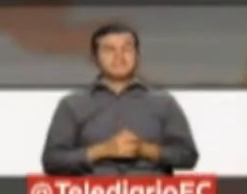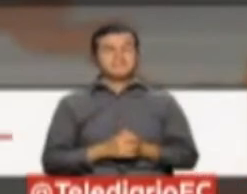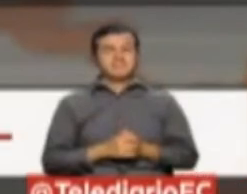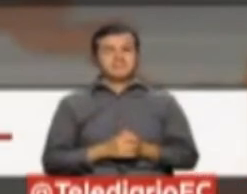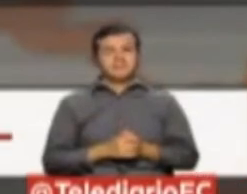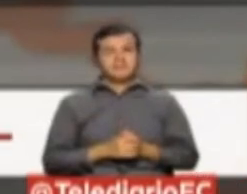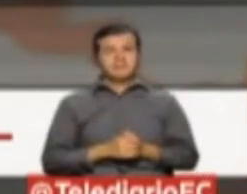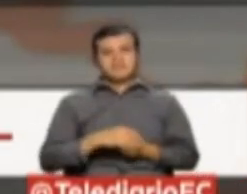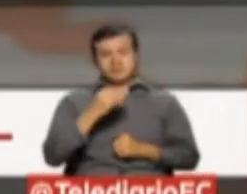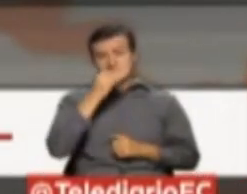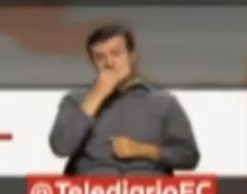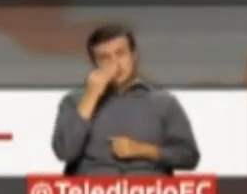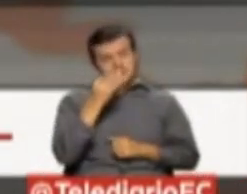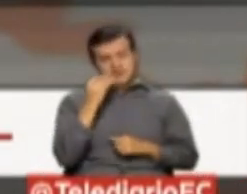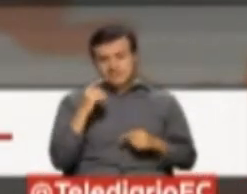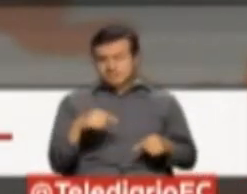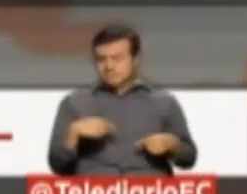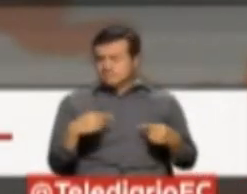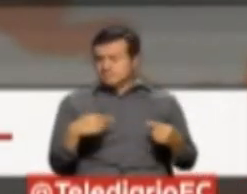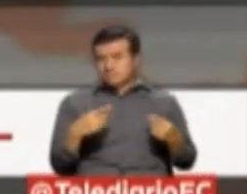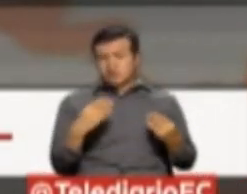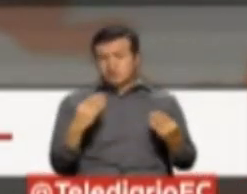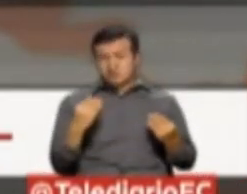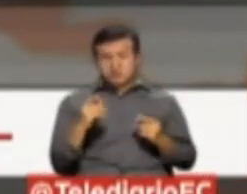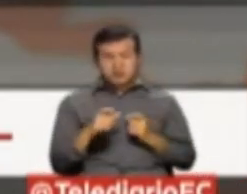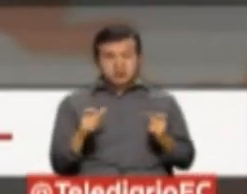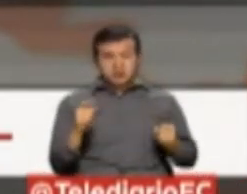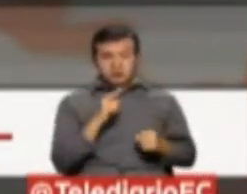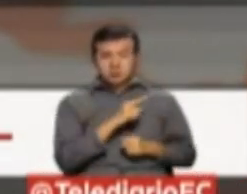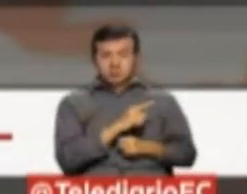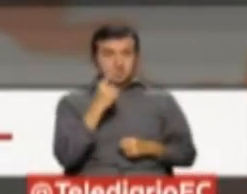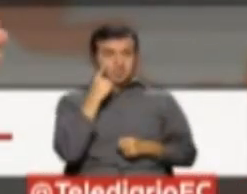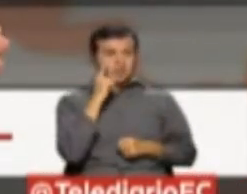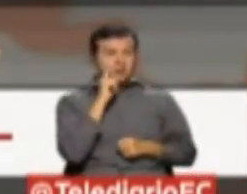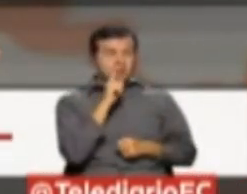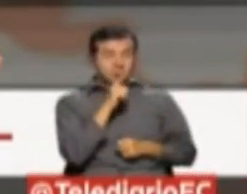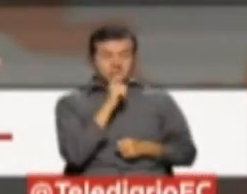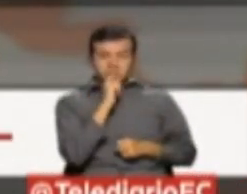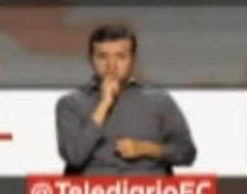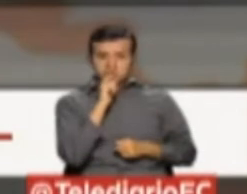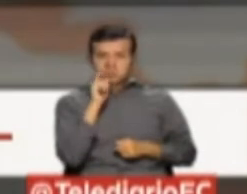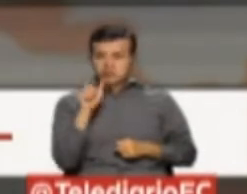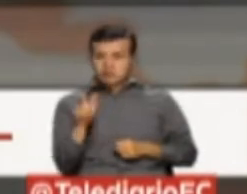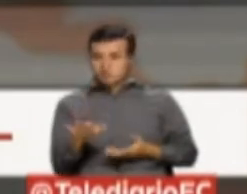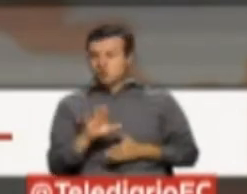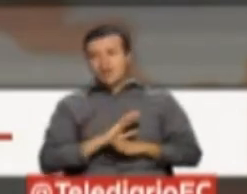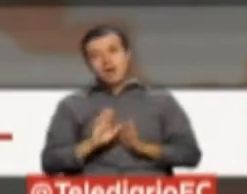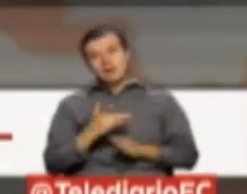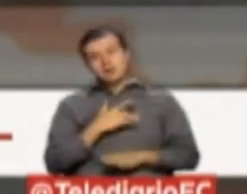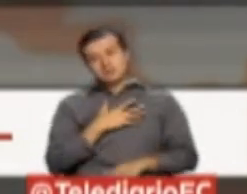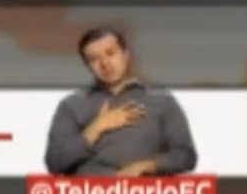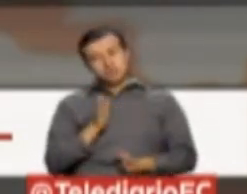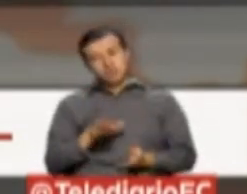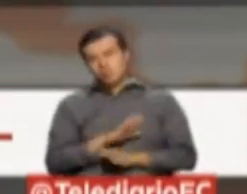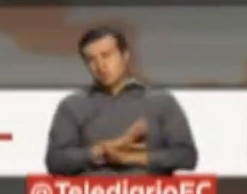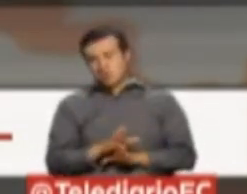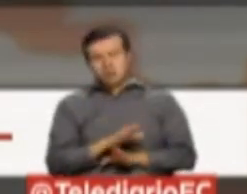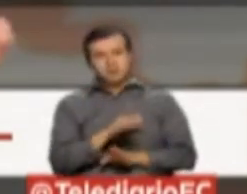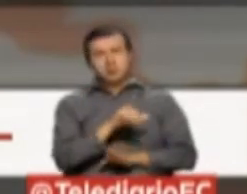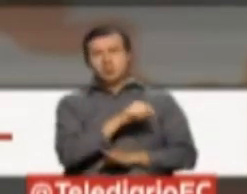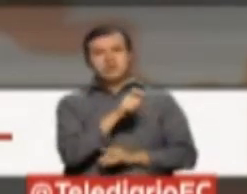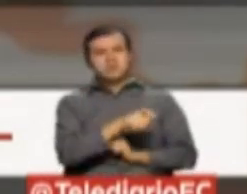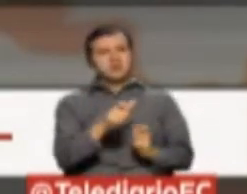una realidad de todos los días porque muchas personas sólo nos fijamos en él en el fallecido en la persona que murió y